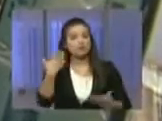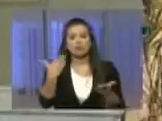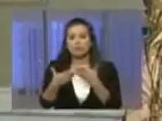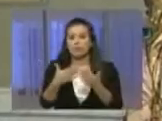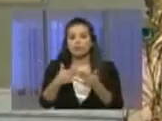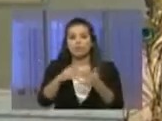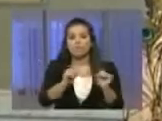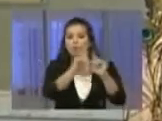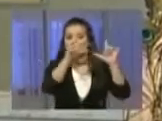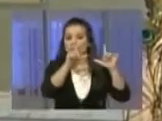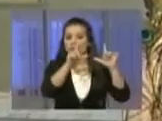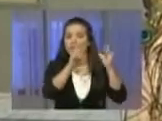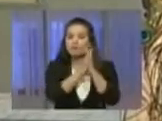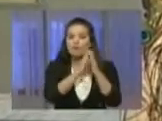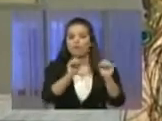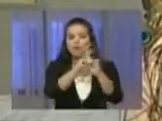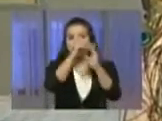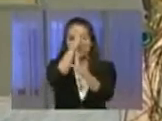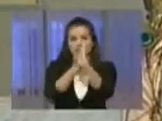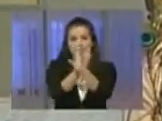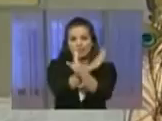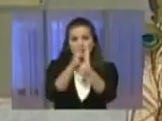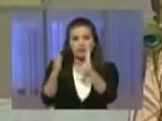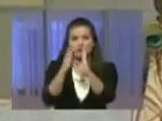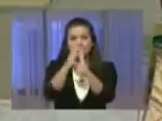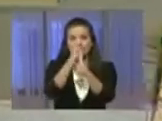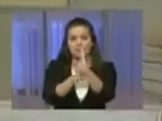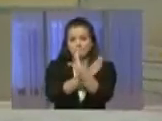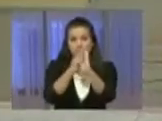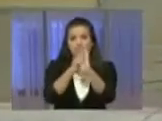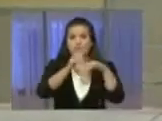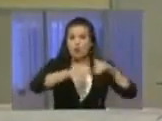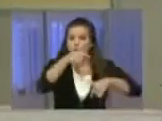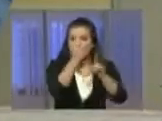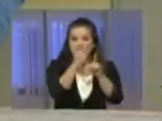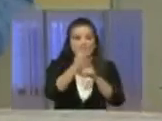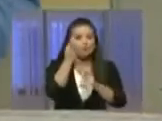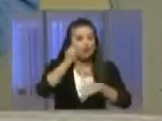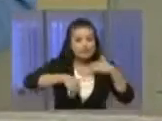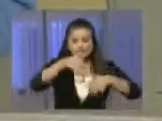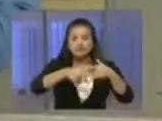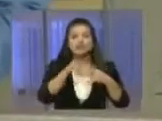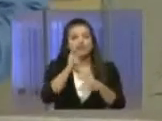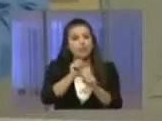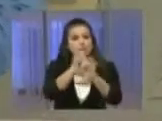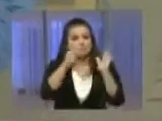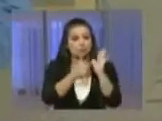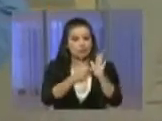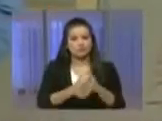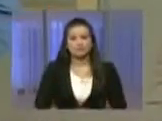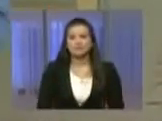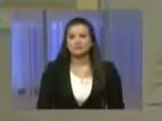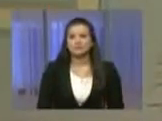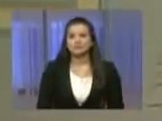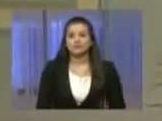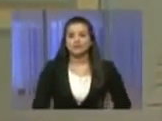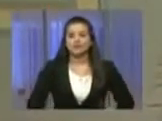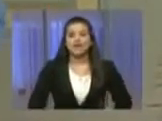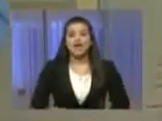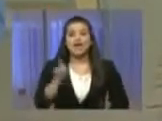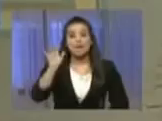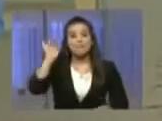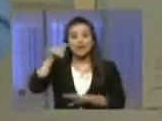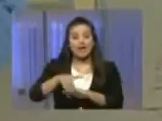ponemos en pantalla partida en pantalla compartida verdad Bueno en maracay tenemos a los